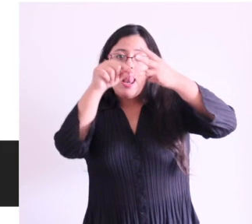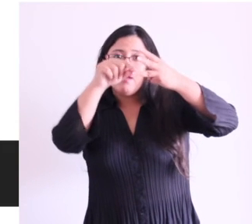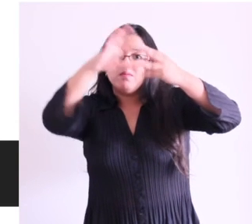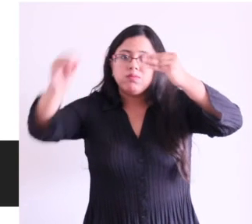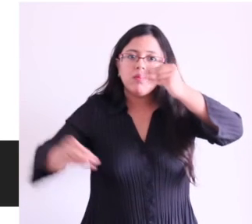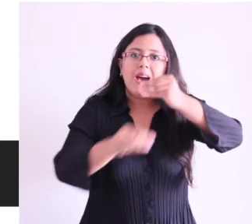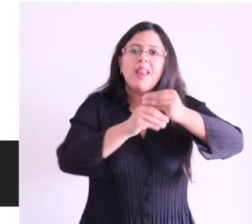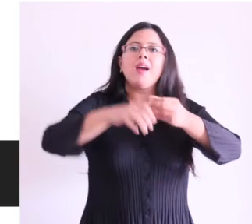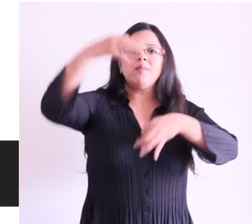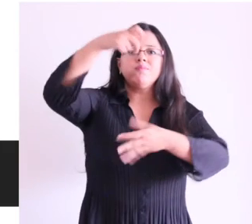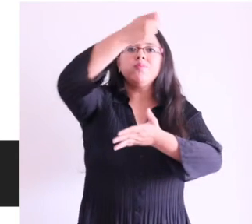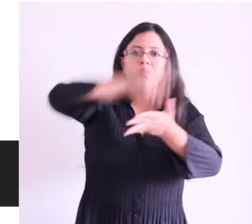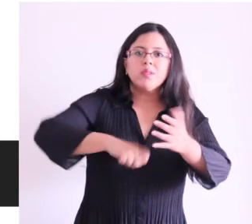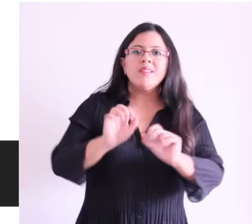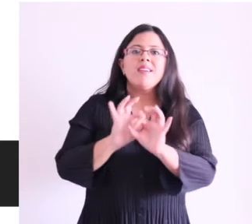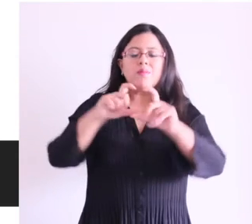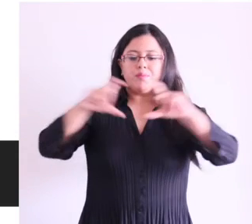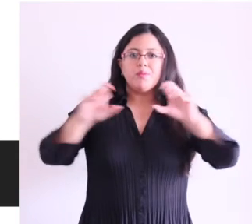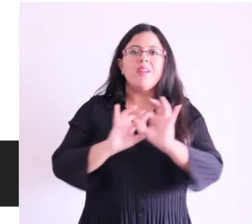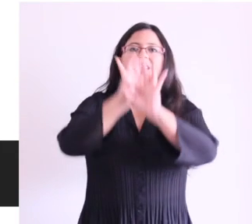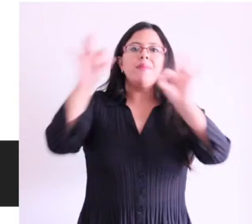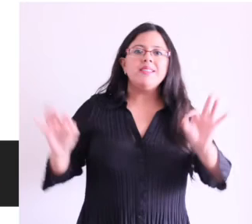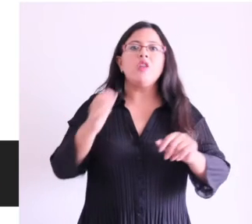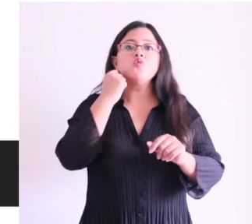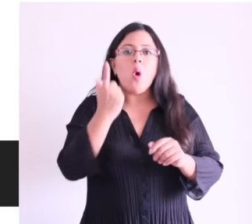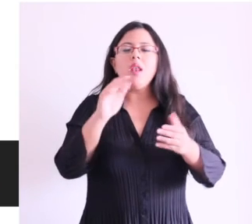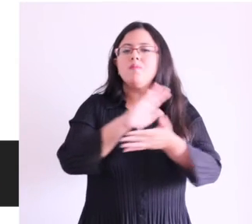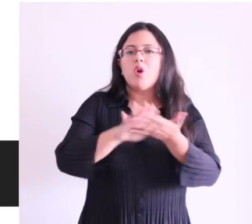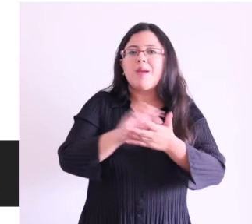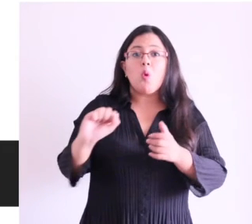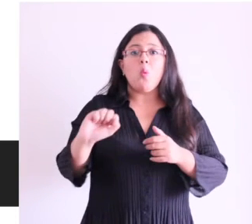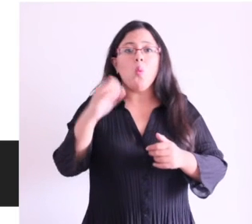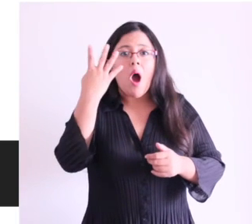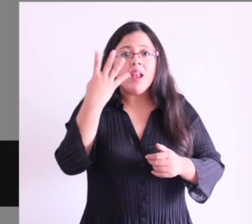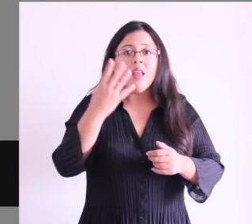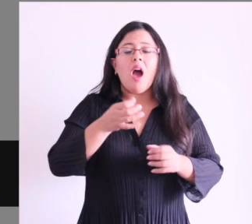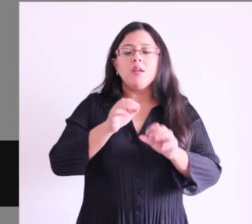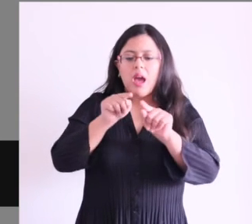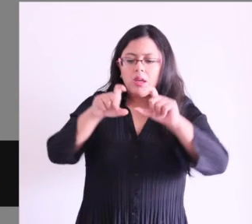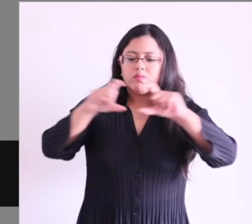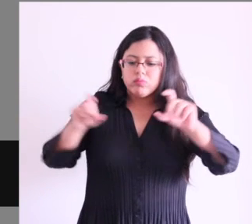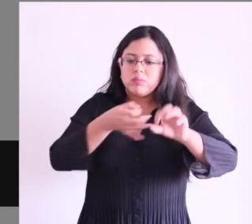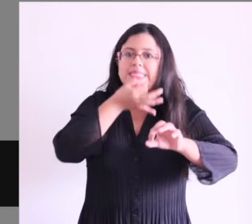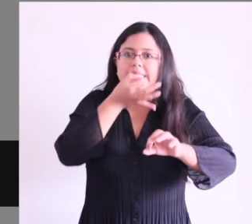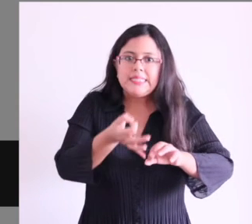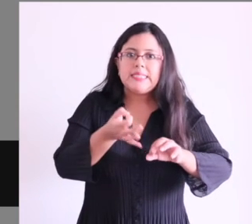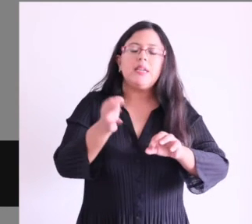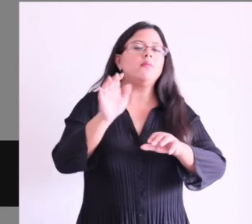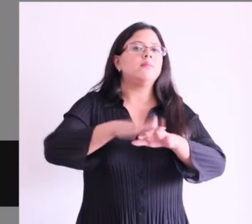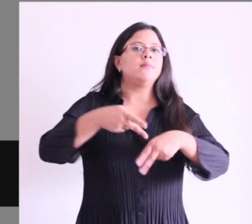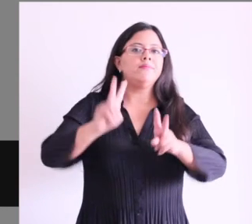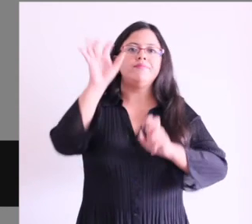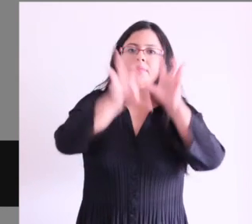agregan al contrato a través de una cláusula especial, que en este caso sería la cláusula cuarta, en donde se señala explícitamente que no se